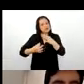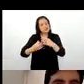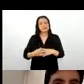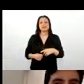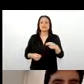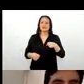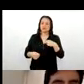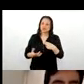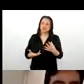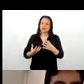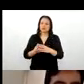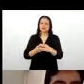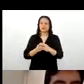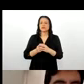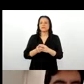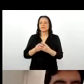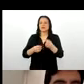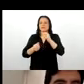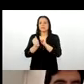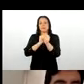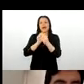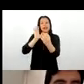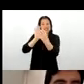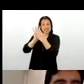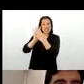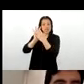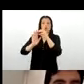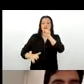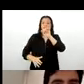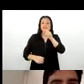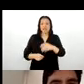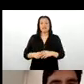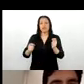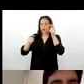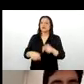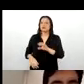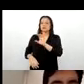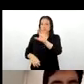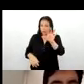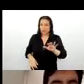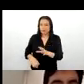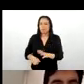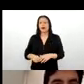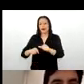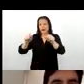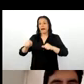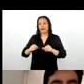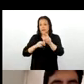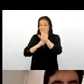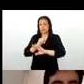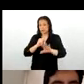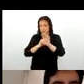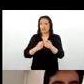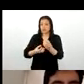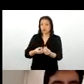apostulado al sello Safe Travel, de esas 25, 17 áreas naturales protegidas forman parte